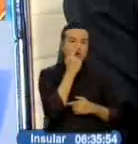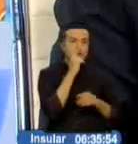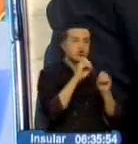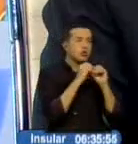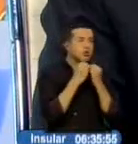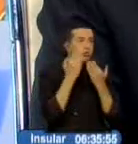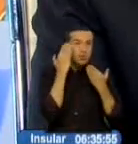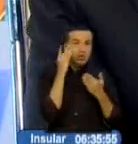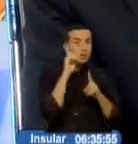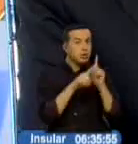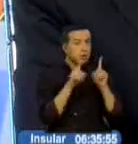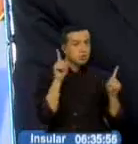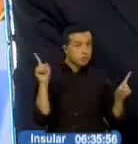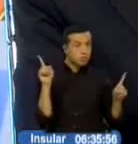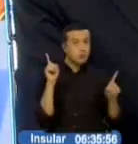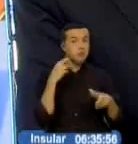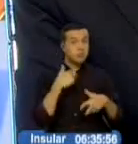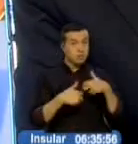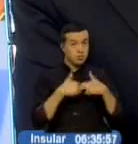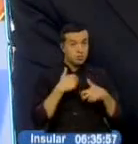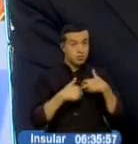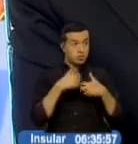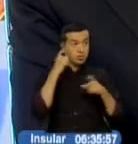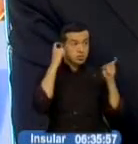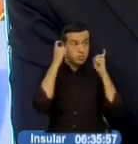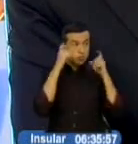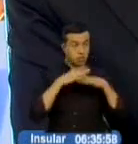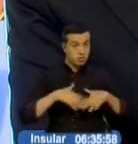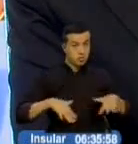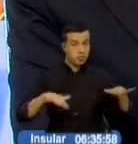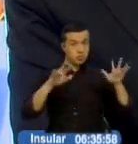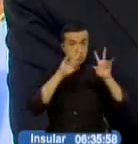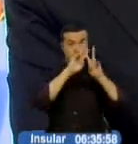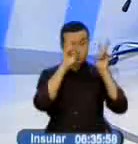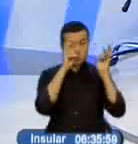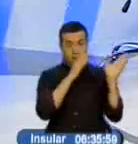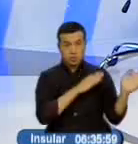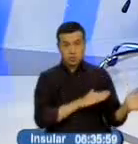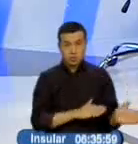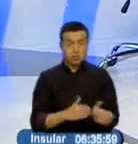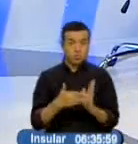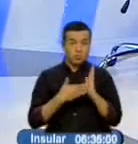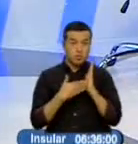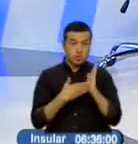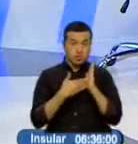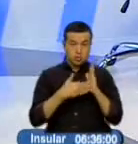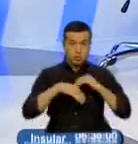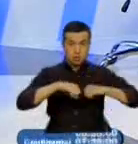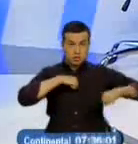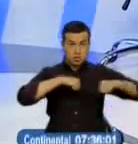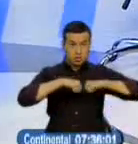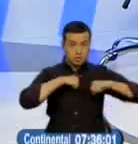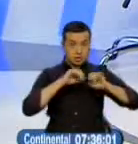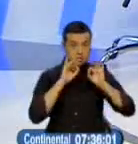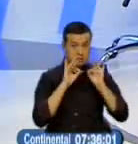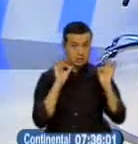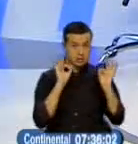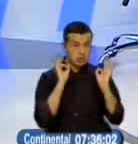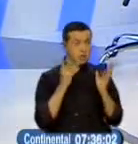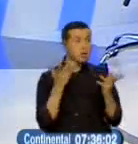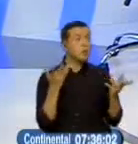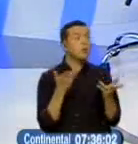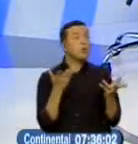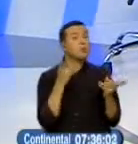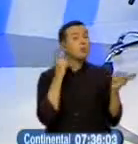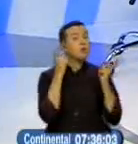partidistas. Incluso, lo cual puede afectar la gobernabilidad en términos de la ejecución de un modelo de gestión efectivo. ¿Cómo está